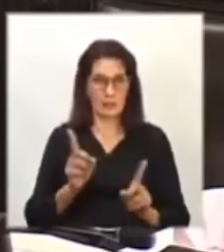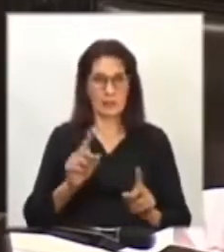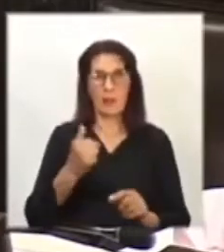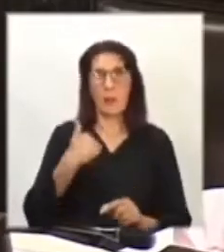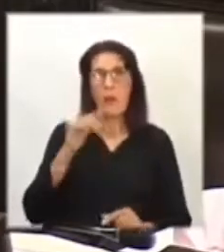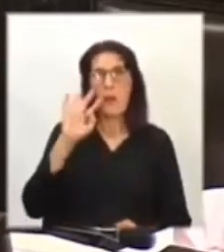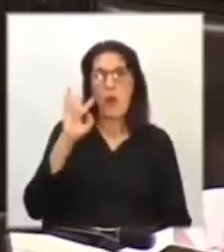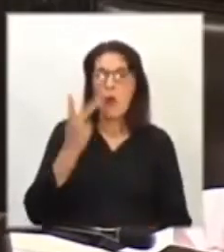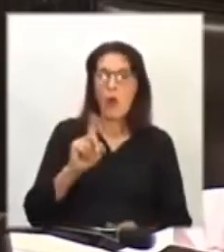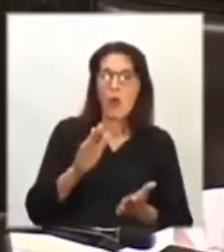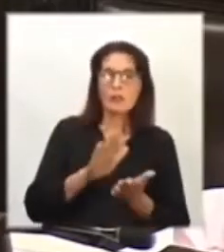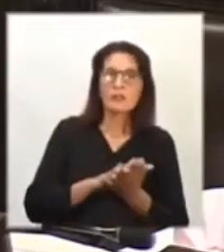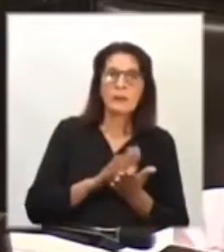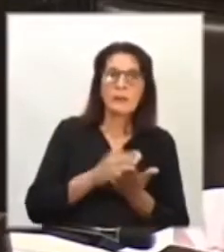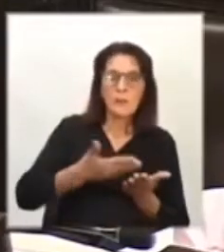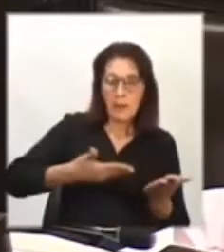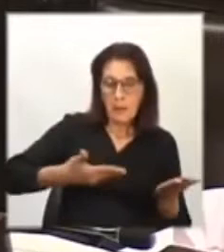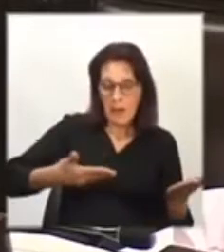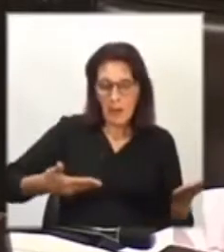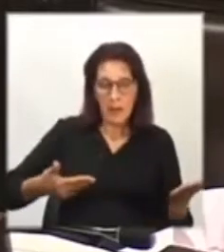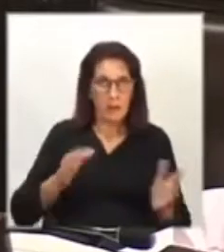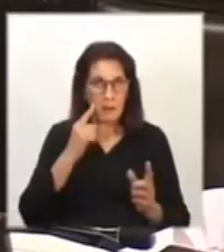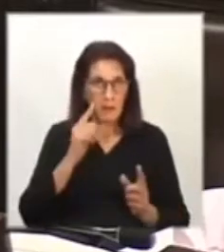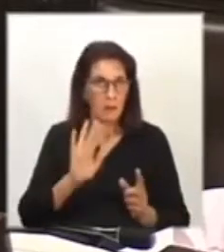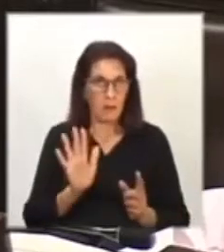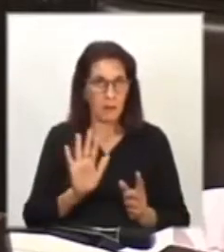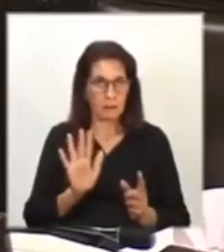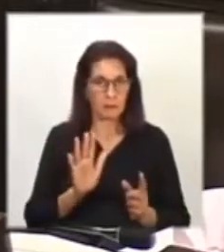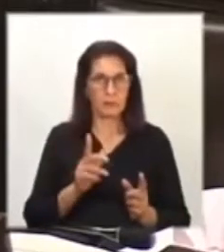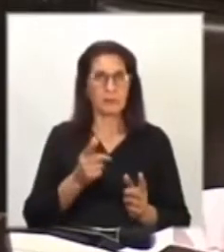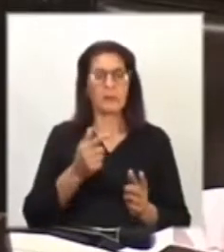los expedientes. Pero por otro lado,